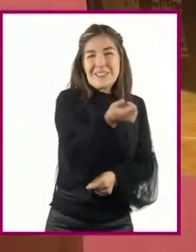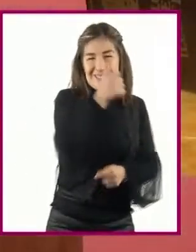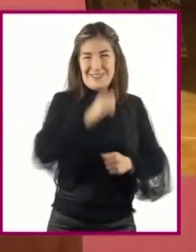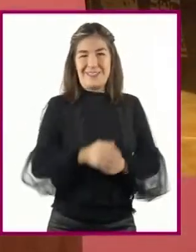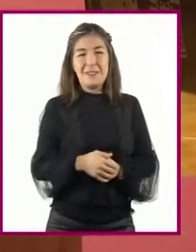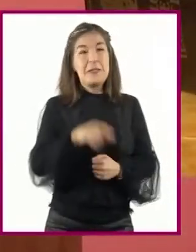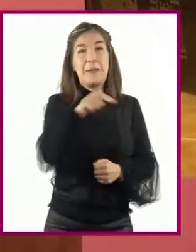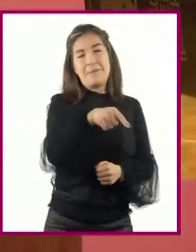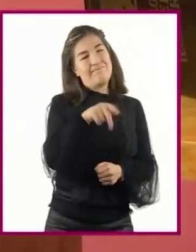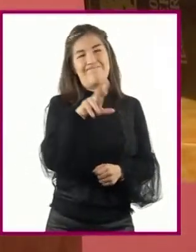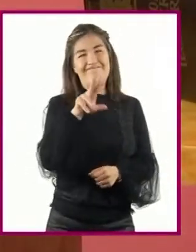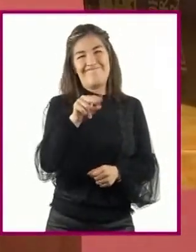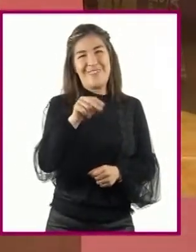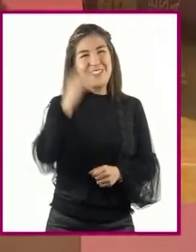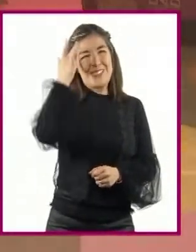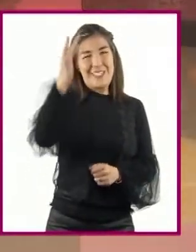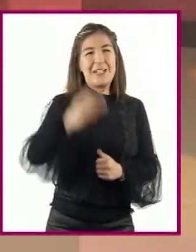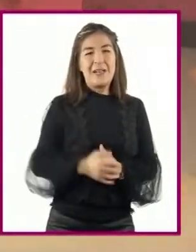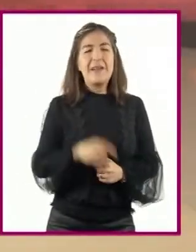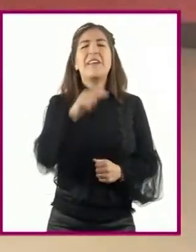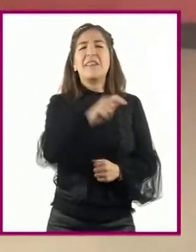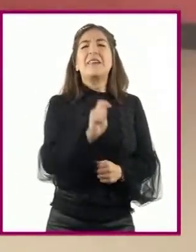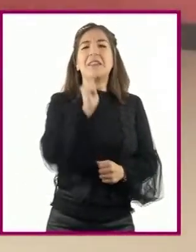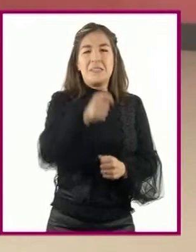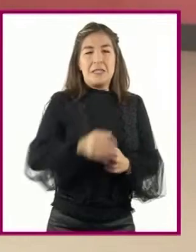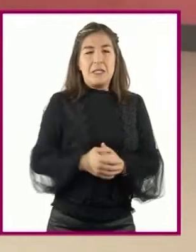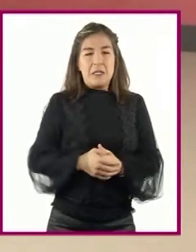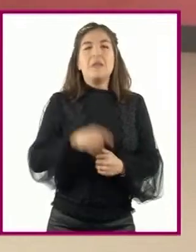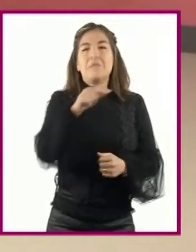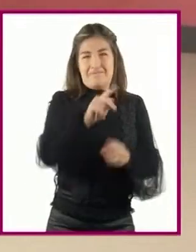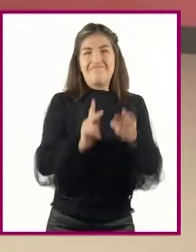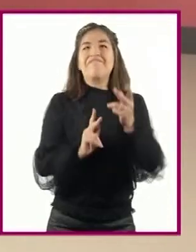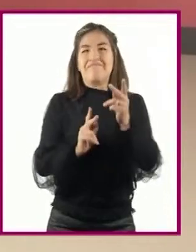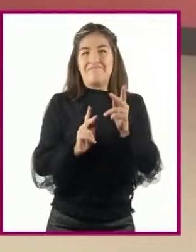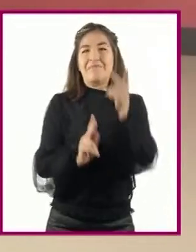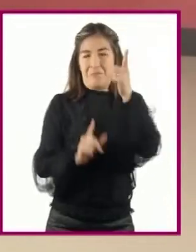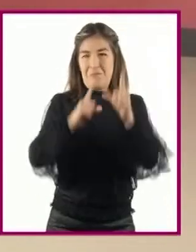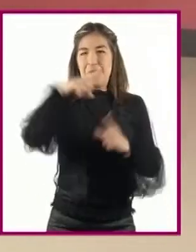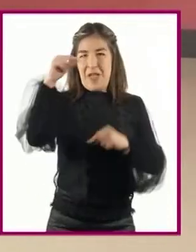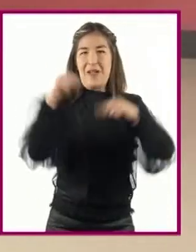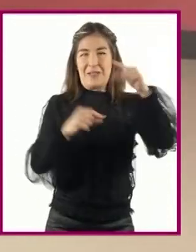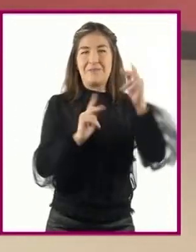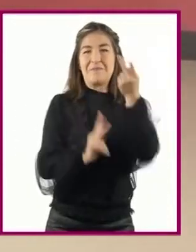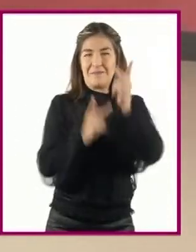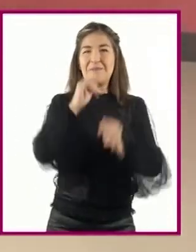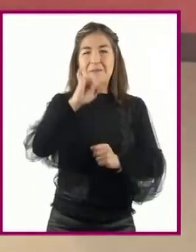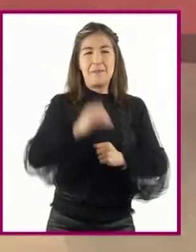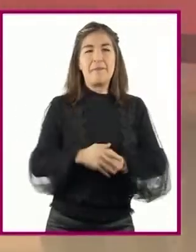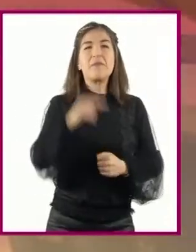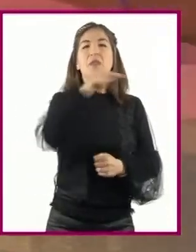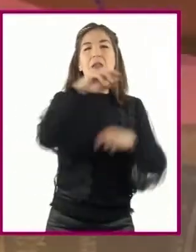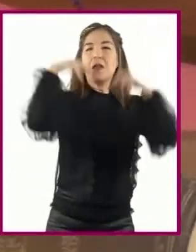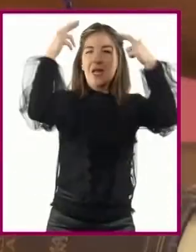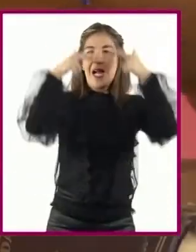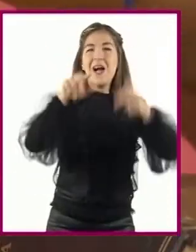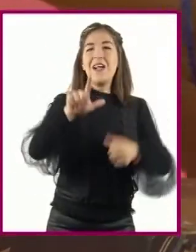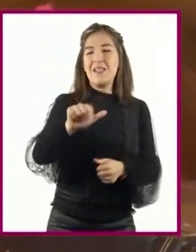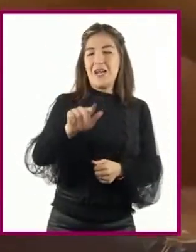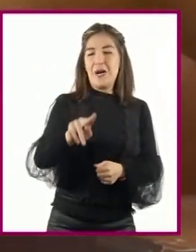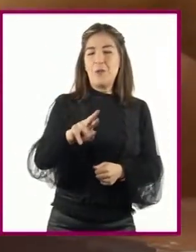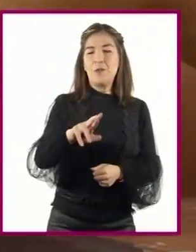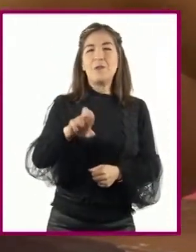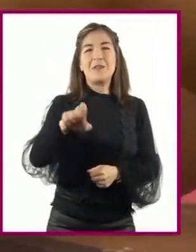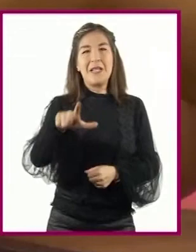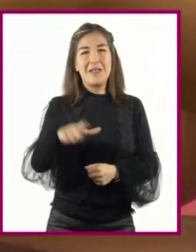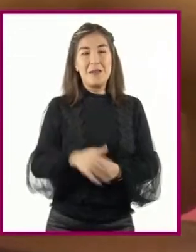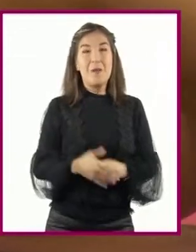pero no. En efecto, es de hierbas, pero es una corona de laurel.